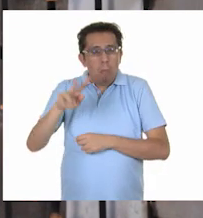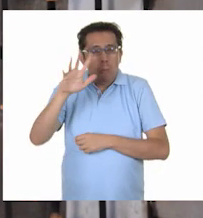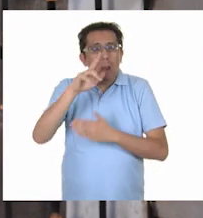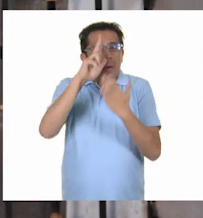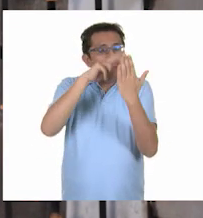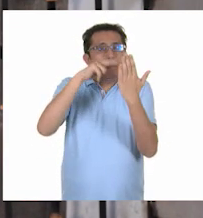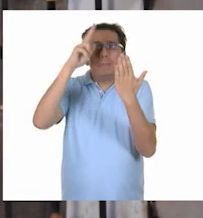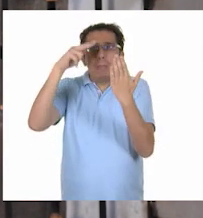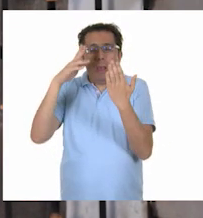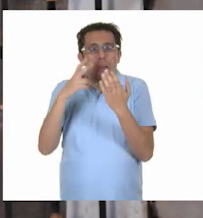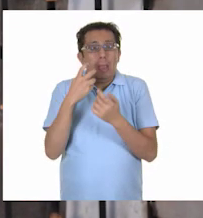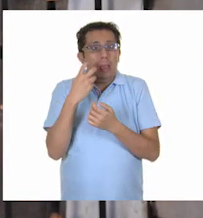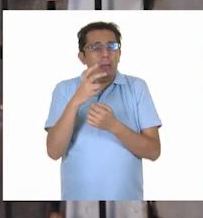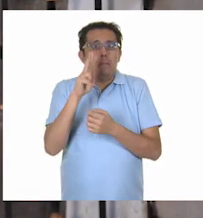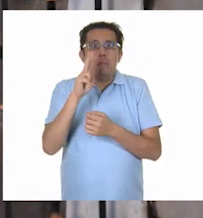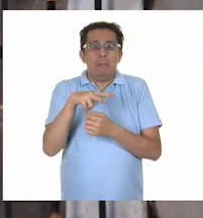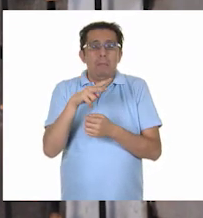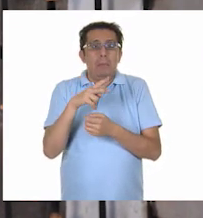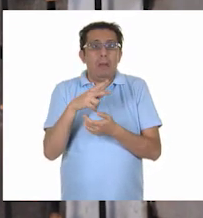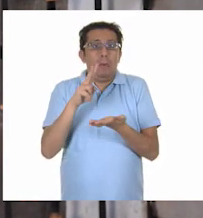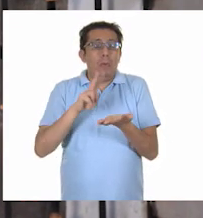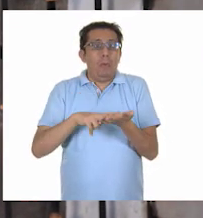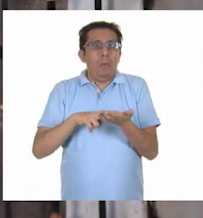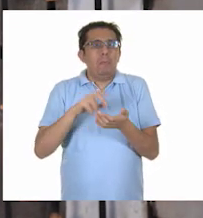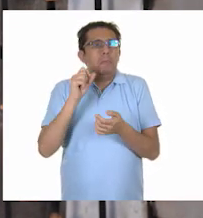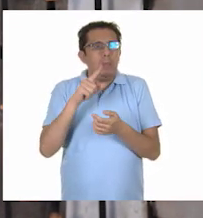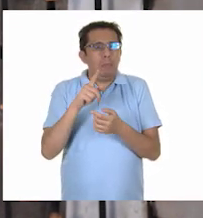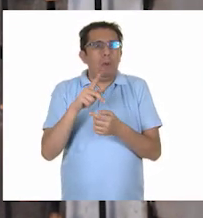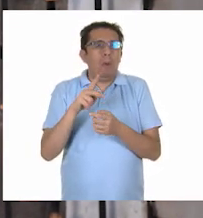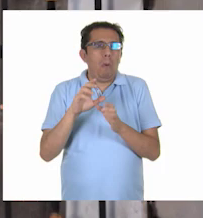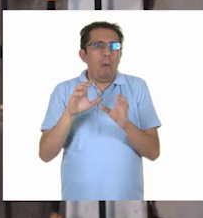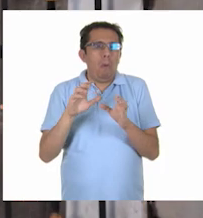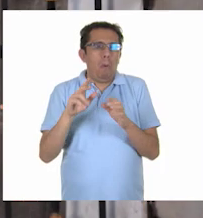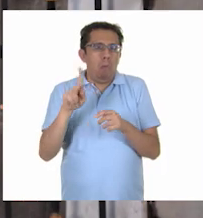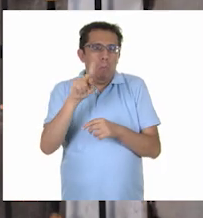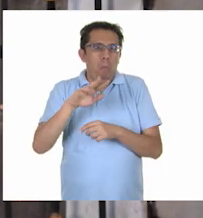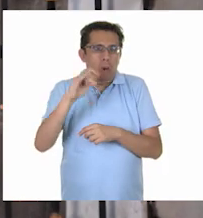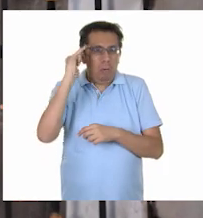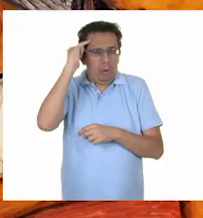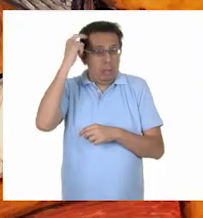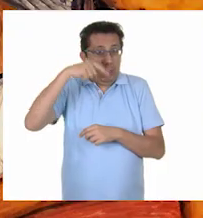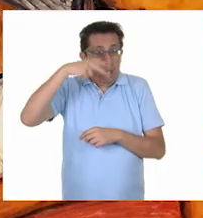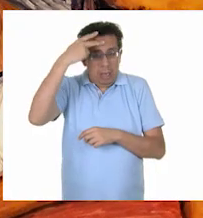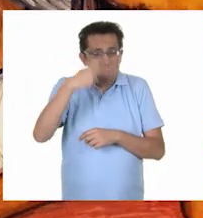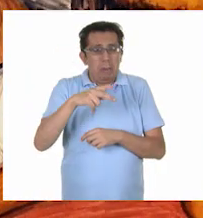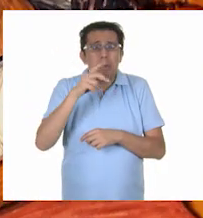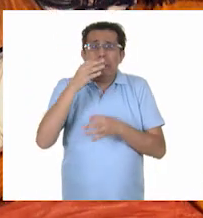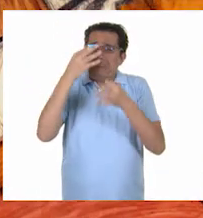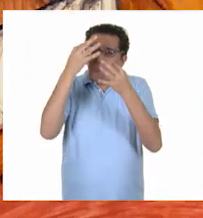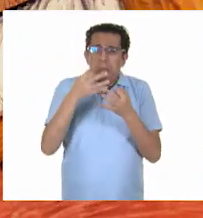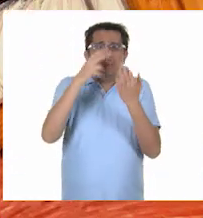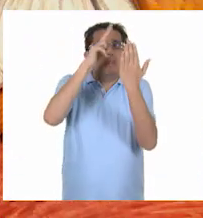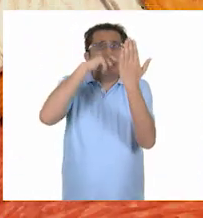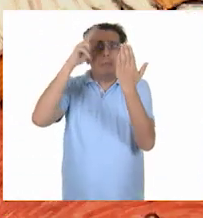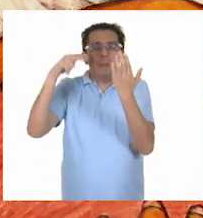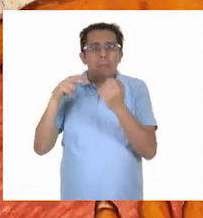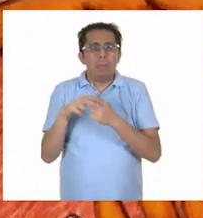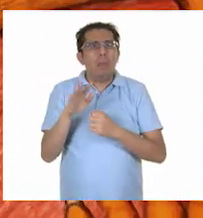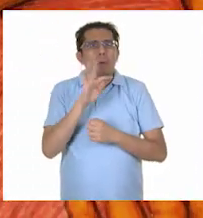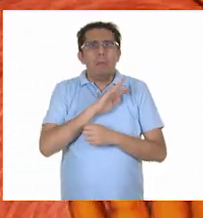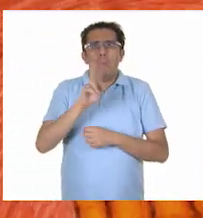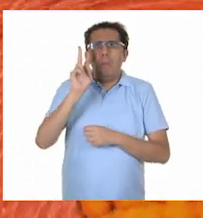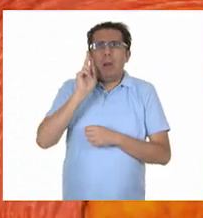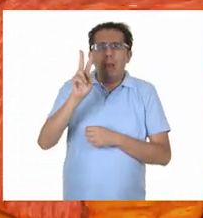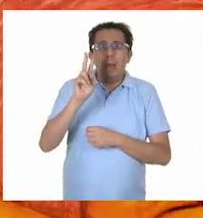Tlaxcala y al pueblo indígena de México en general es perfecta, perfecta. Uno puede ver